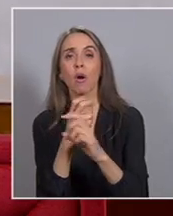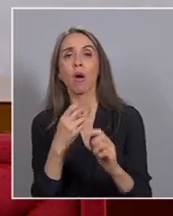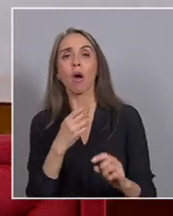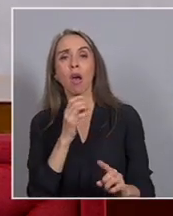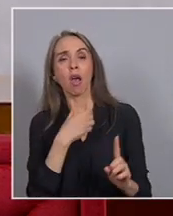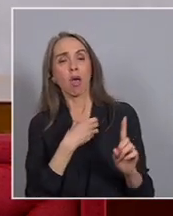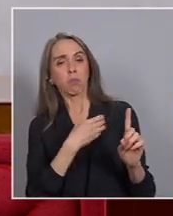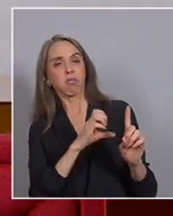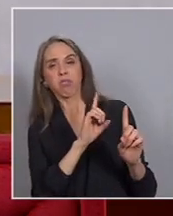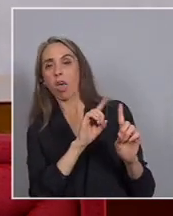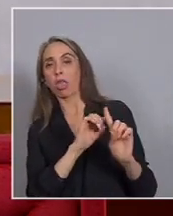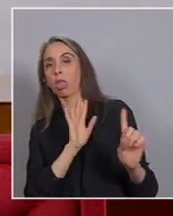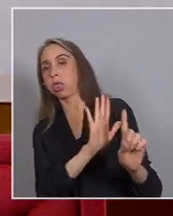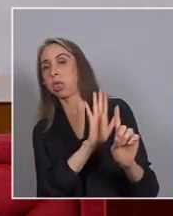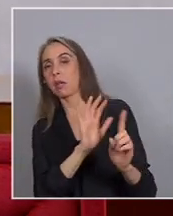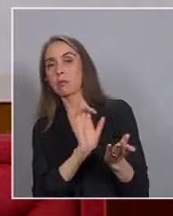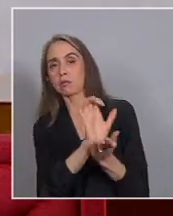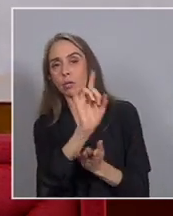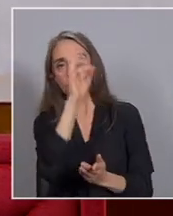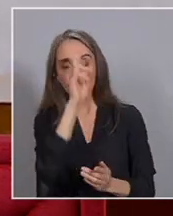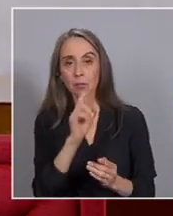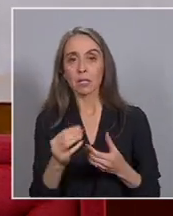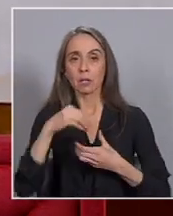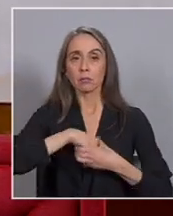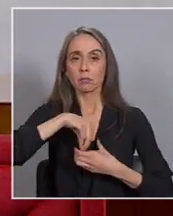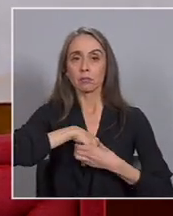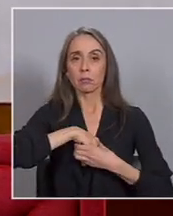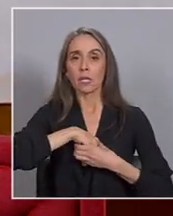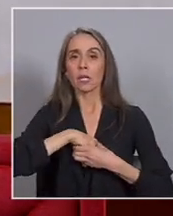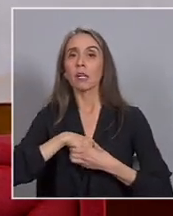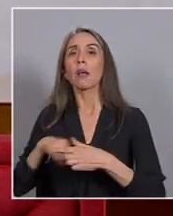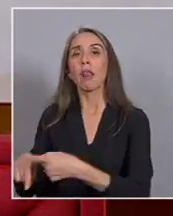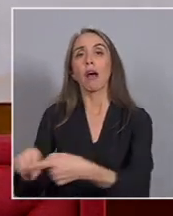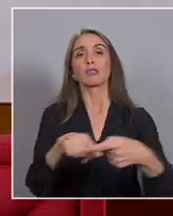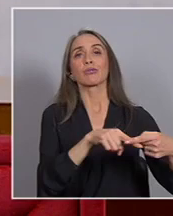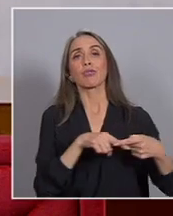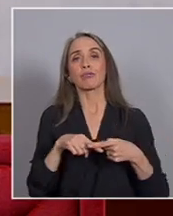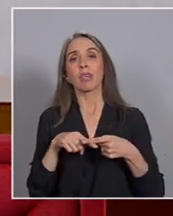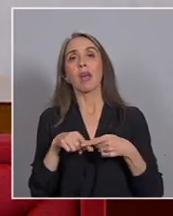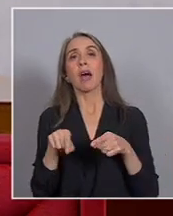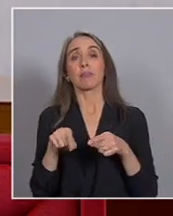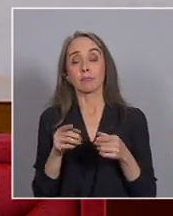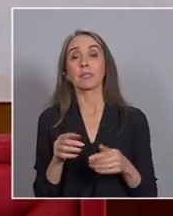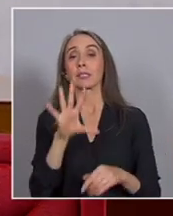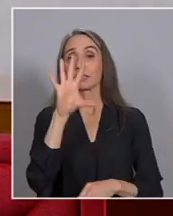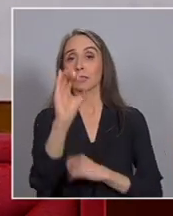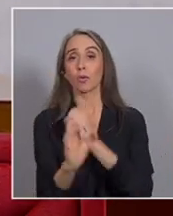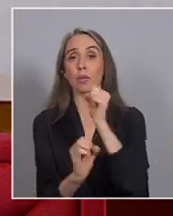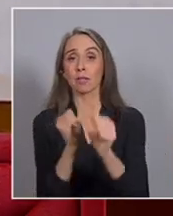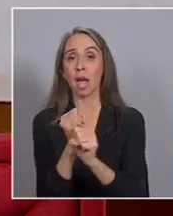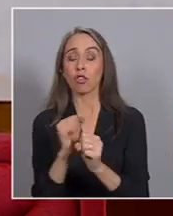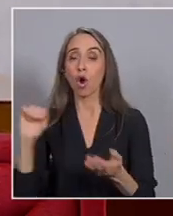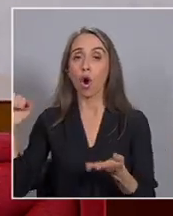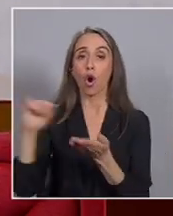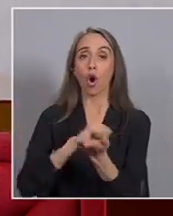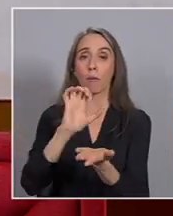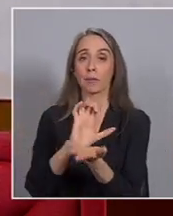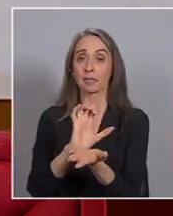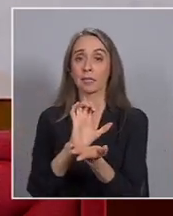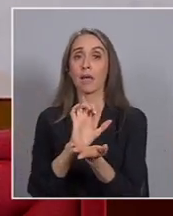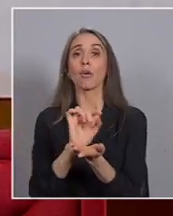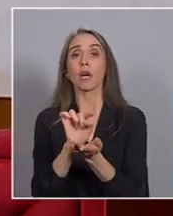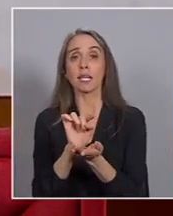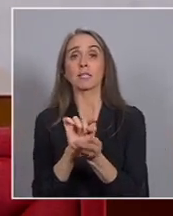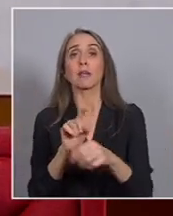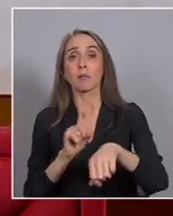y la intolerancia se siga inoculando en nuestro cuerpo colectivo. Los 50 años del golpe de Estado son una